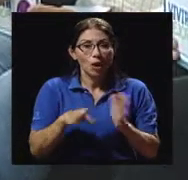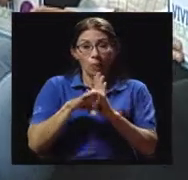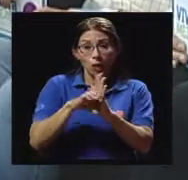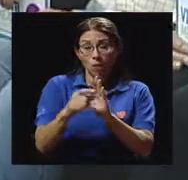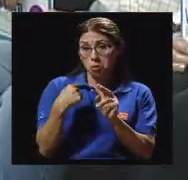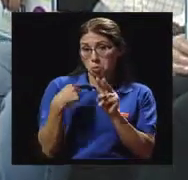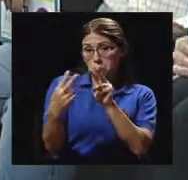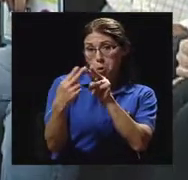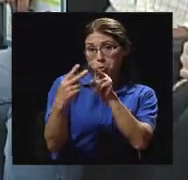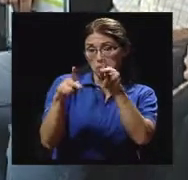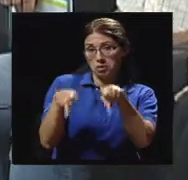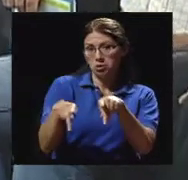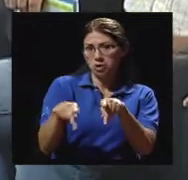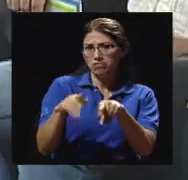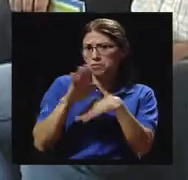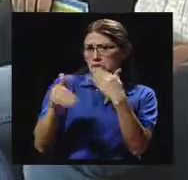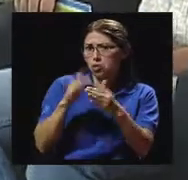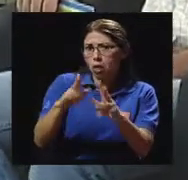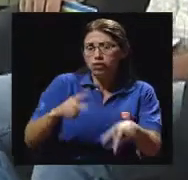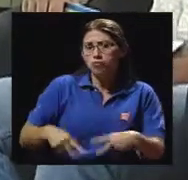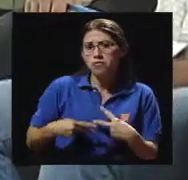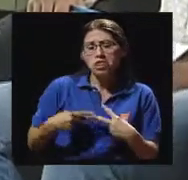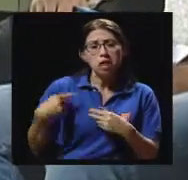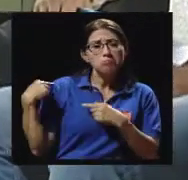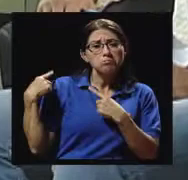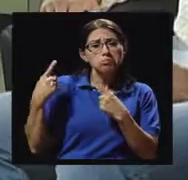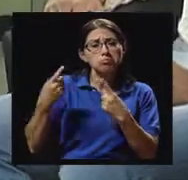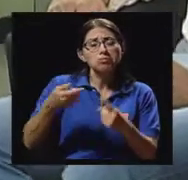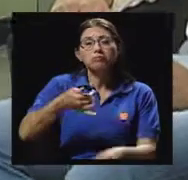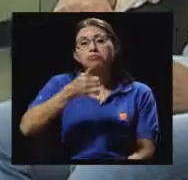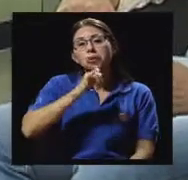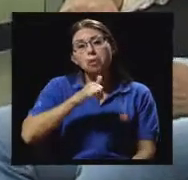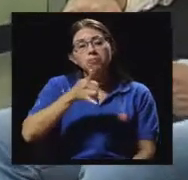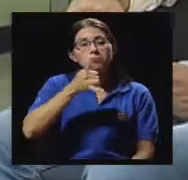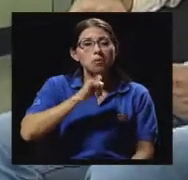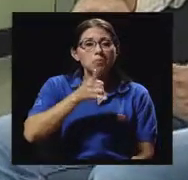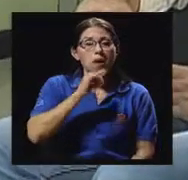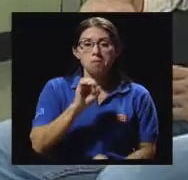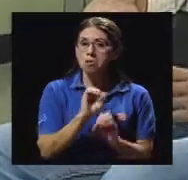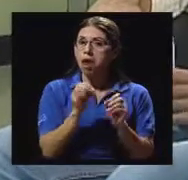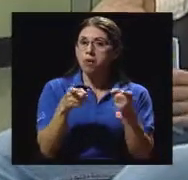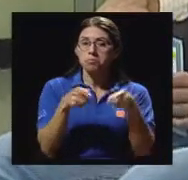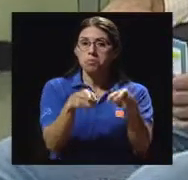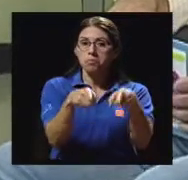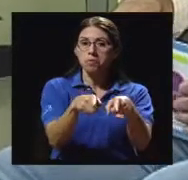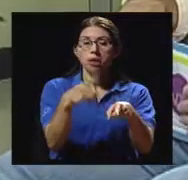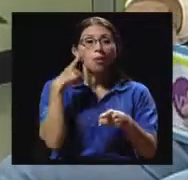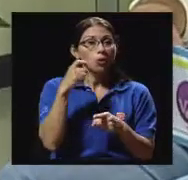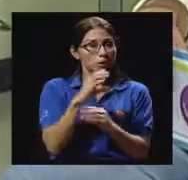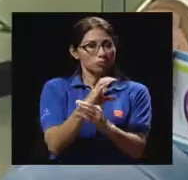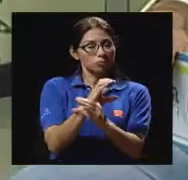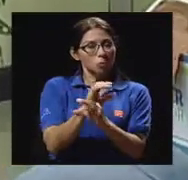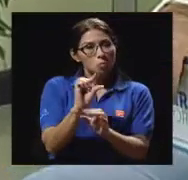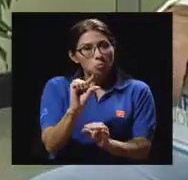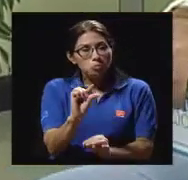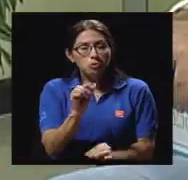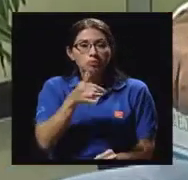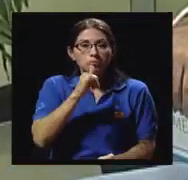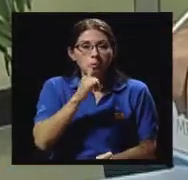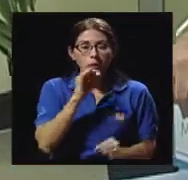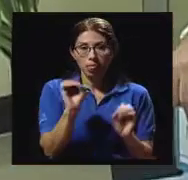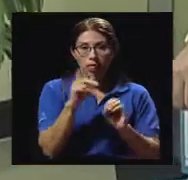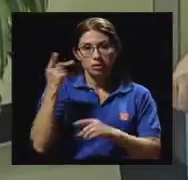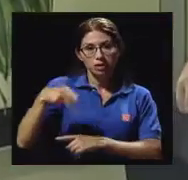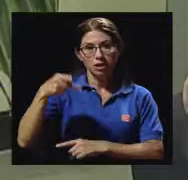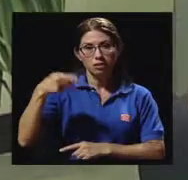personas que han tomado alcohol toda la vida y nunca han tenido ninguna consecuencia, porque han tomado moderadamente, sin riesgo.